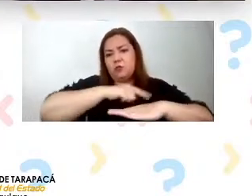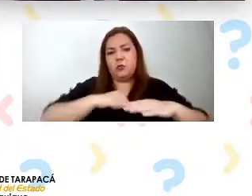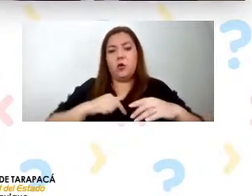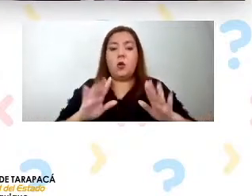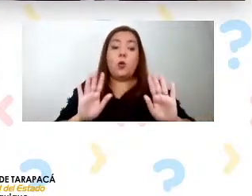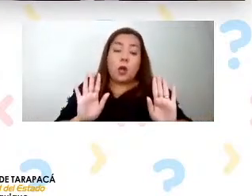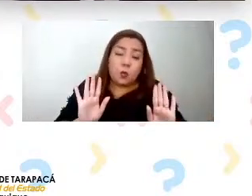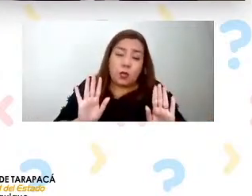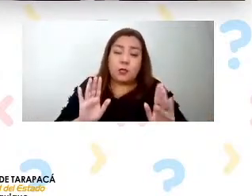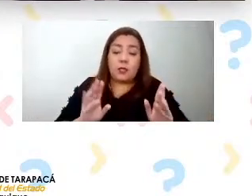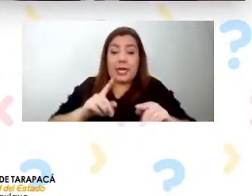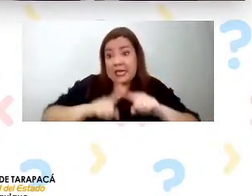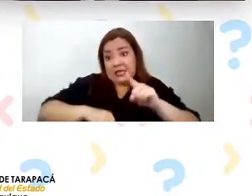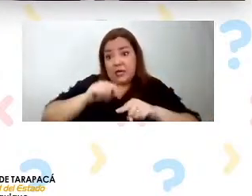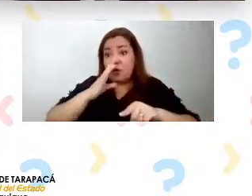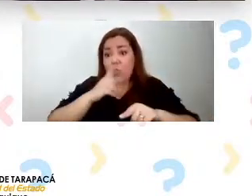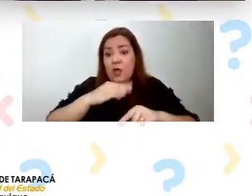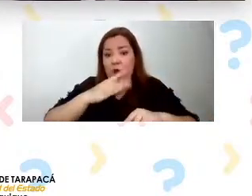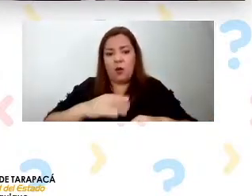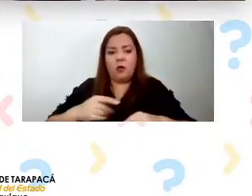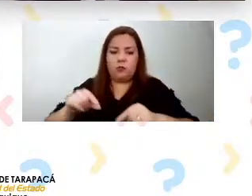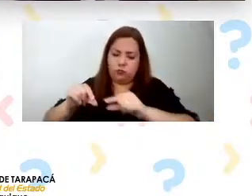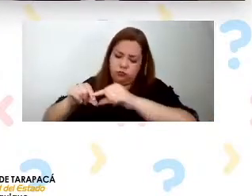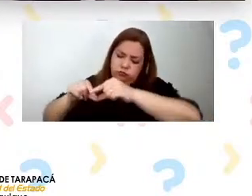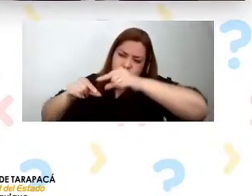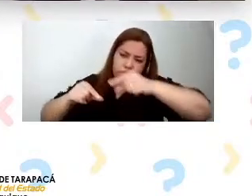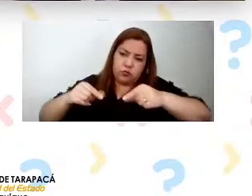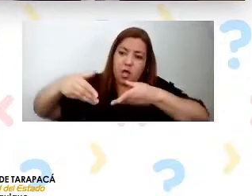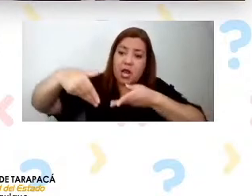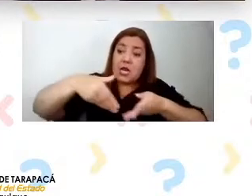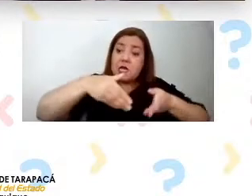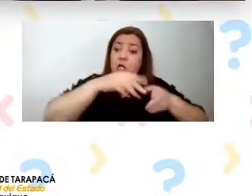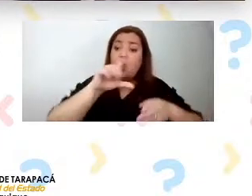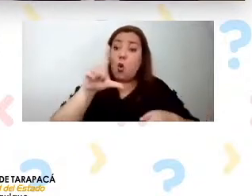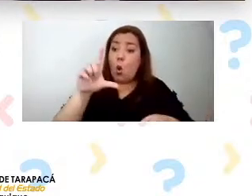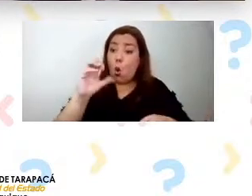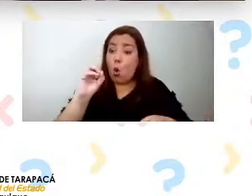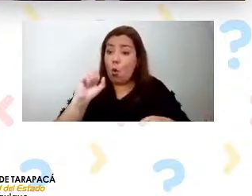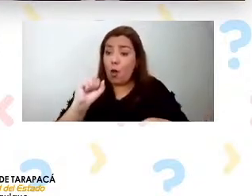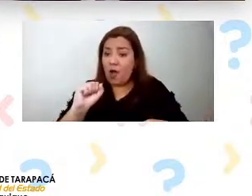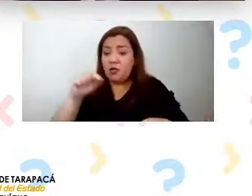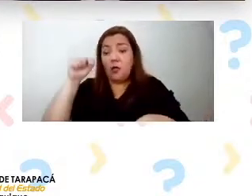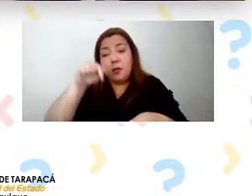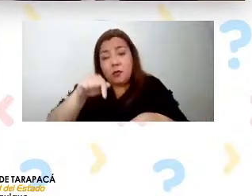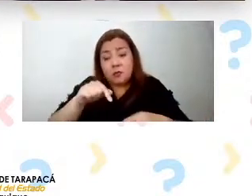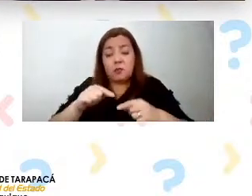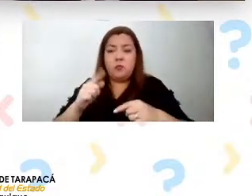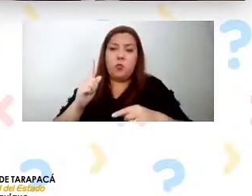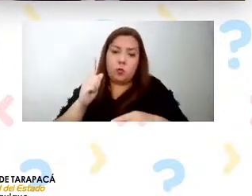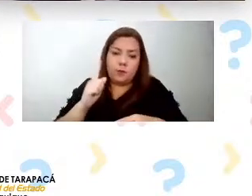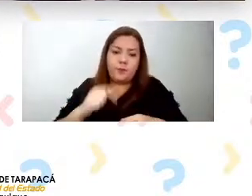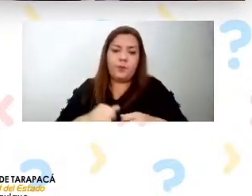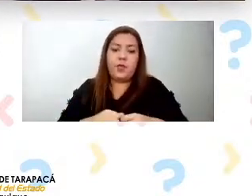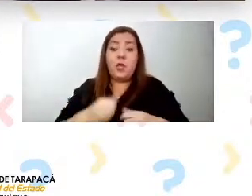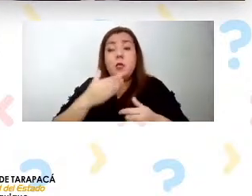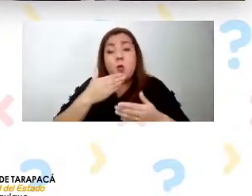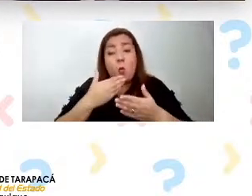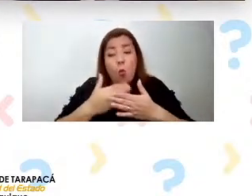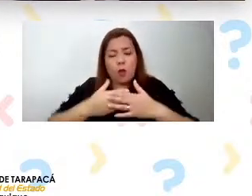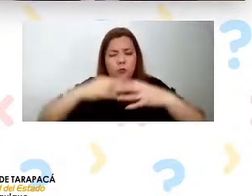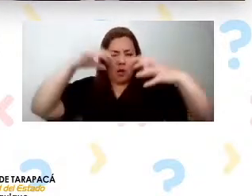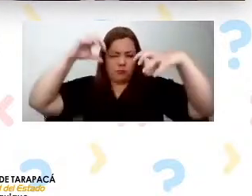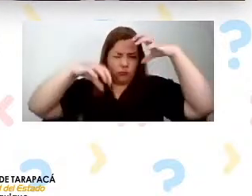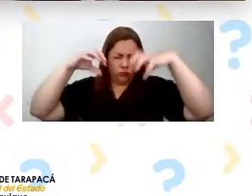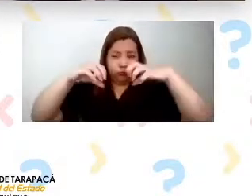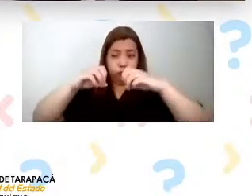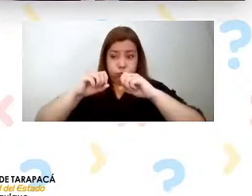cierto? Está la desembocadura del río Loa y en algunas ocasiones, cuando las lluvias son bastante intensas en